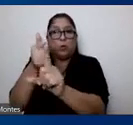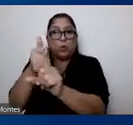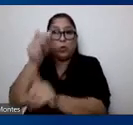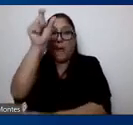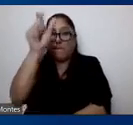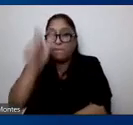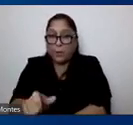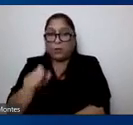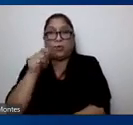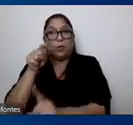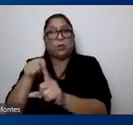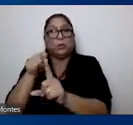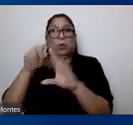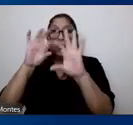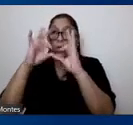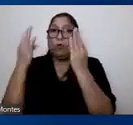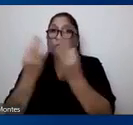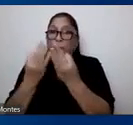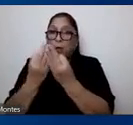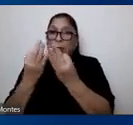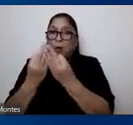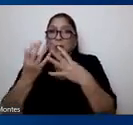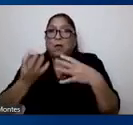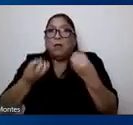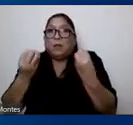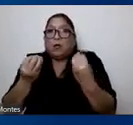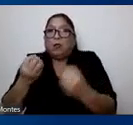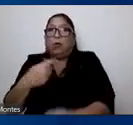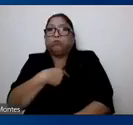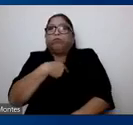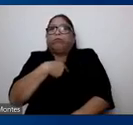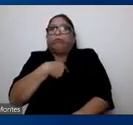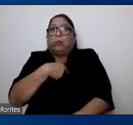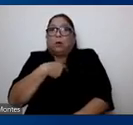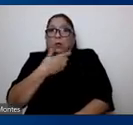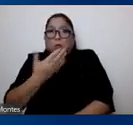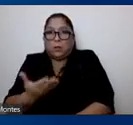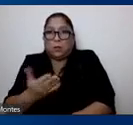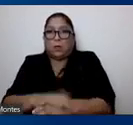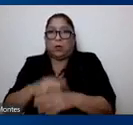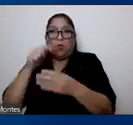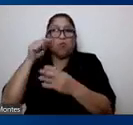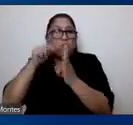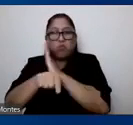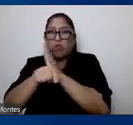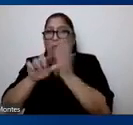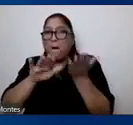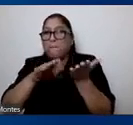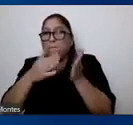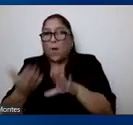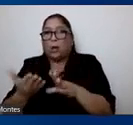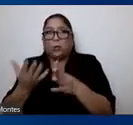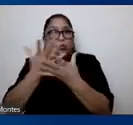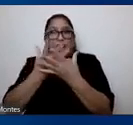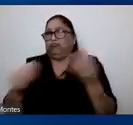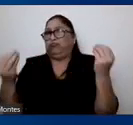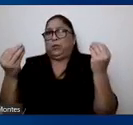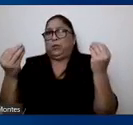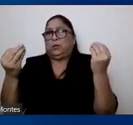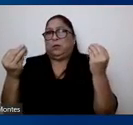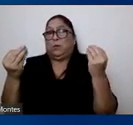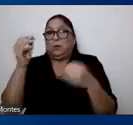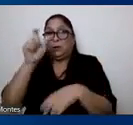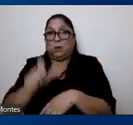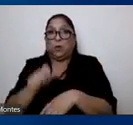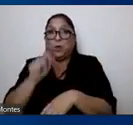víctimas, de sus familiares, ¿no? De cómo ellos fueron asesinados, desaparecidos, y